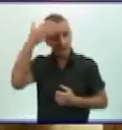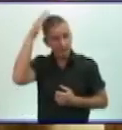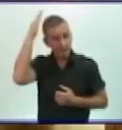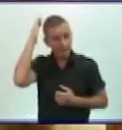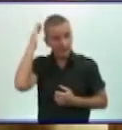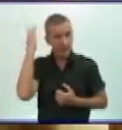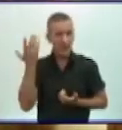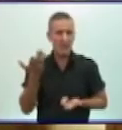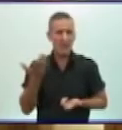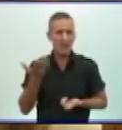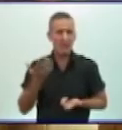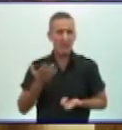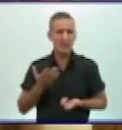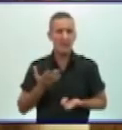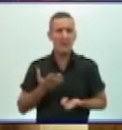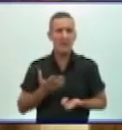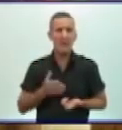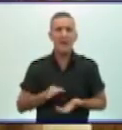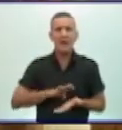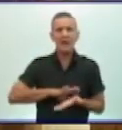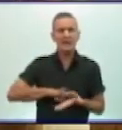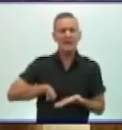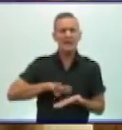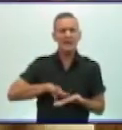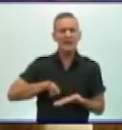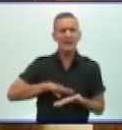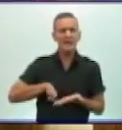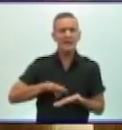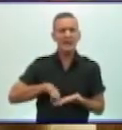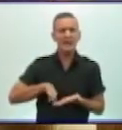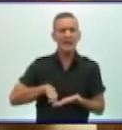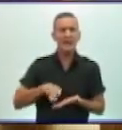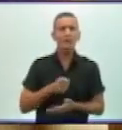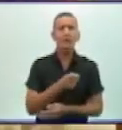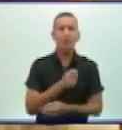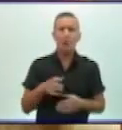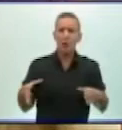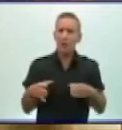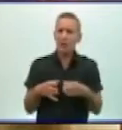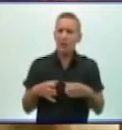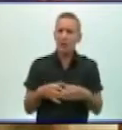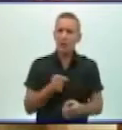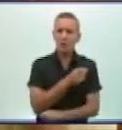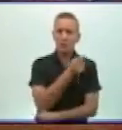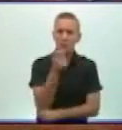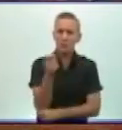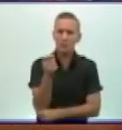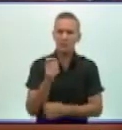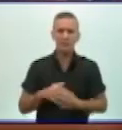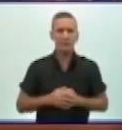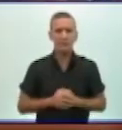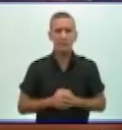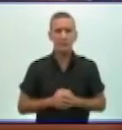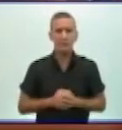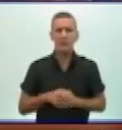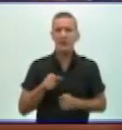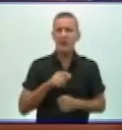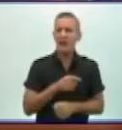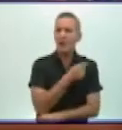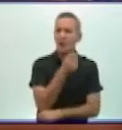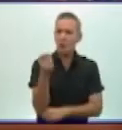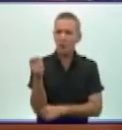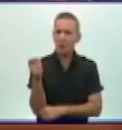una depuración de ese claustro. Y es muy interesante leer las cosas que escribe Mella acerca de los profesores de la universidad, que eran corruptos, que